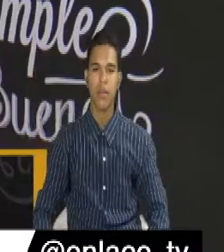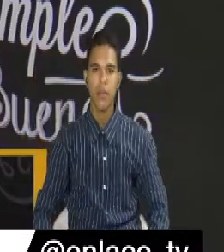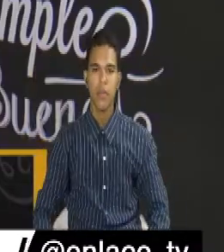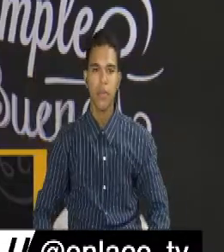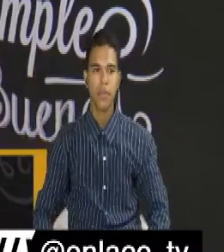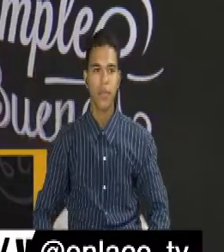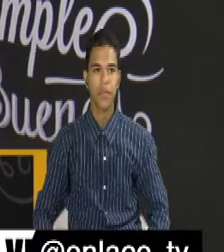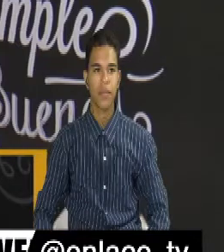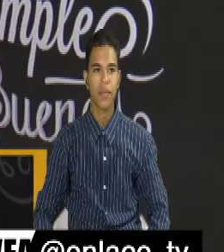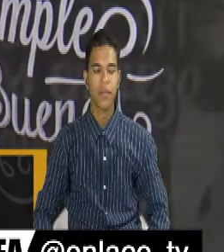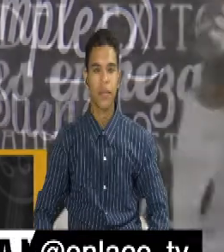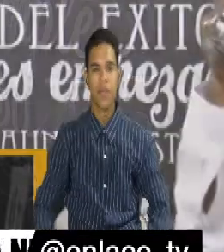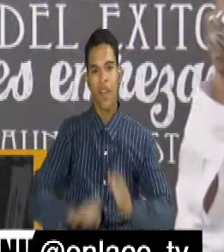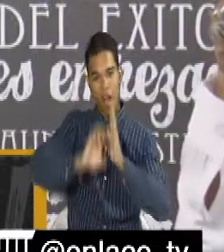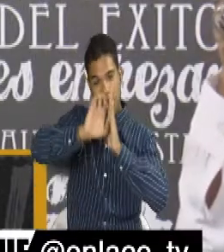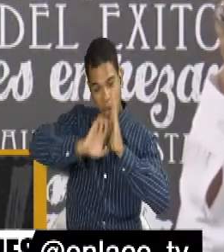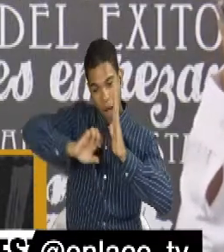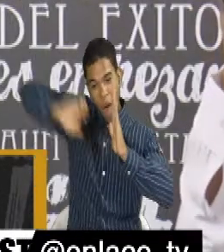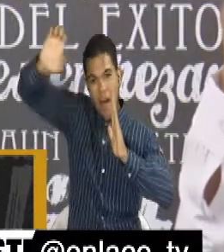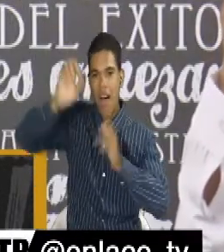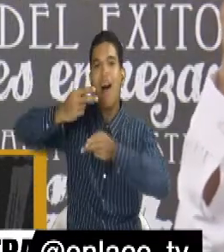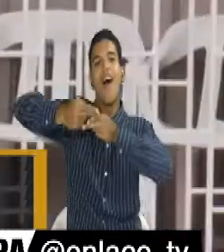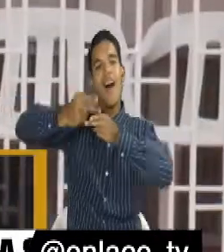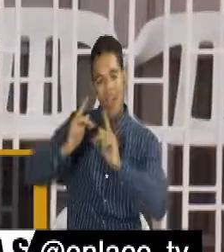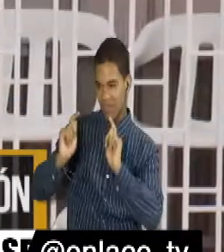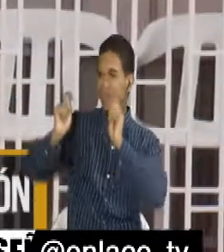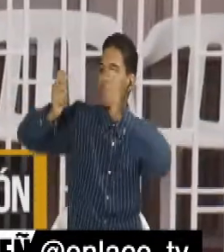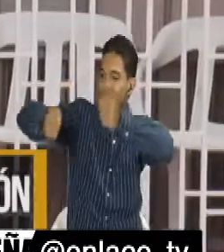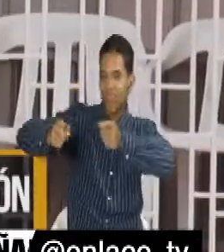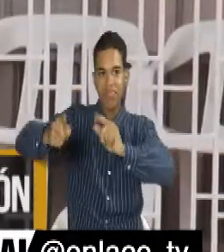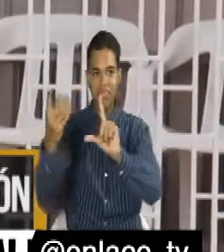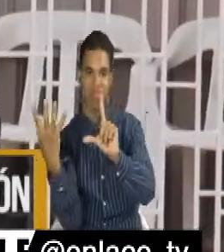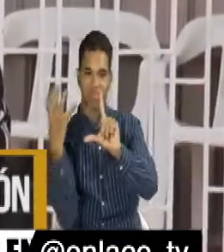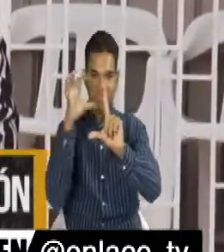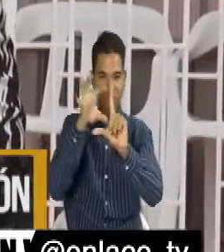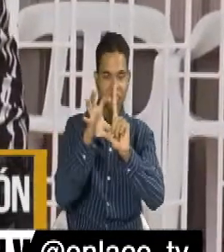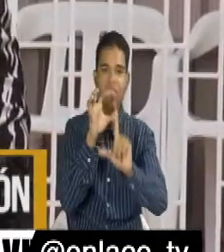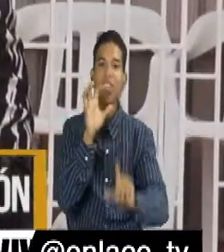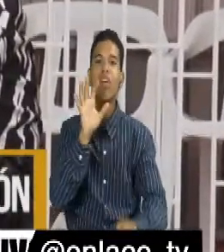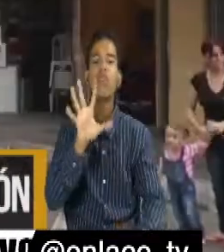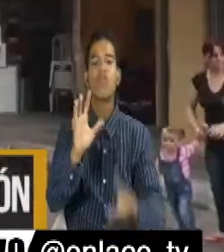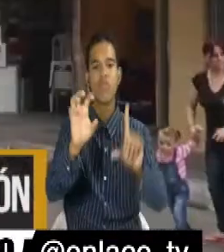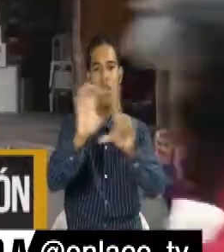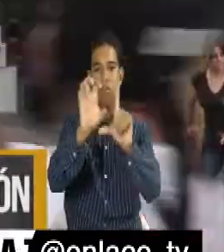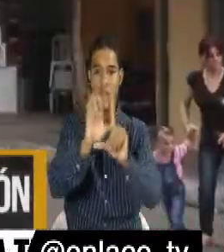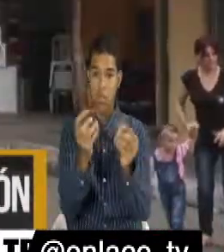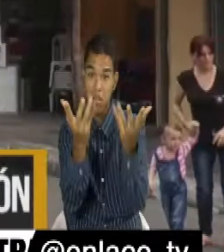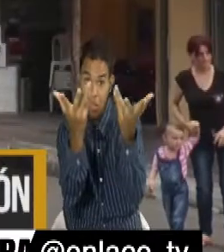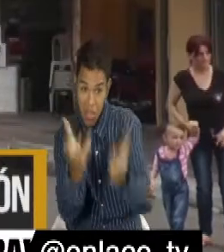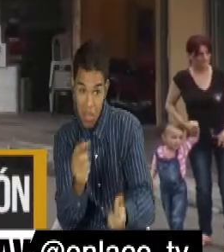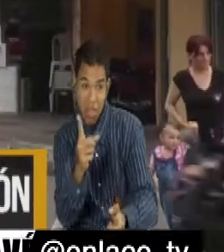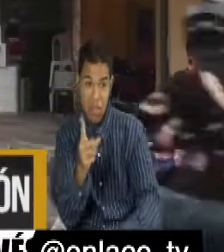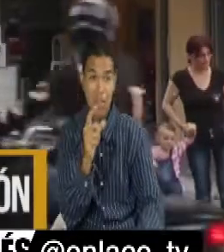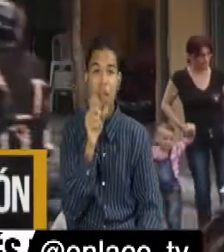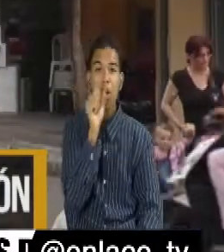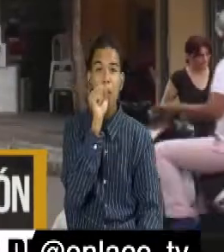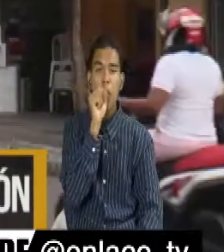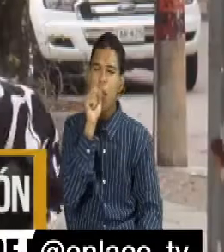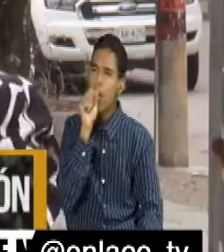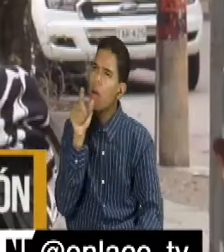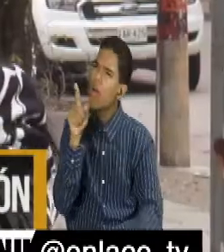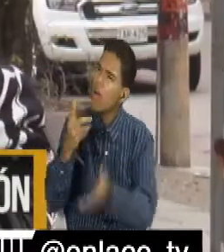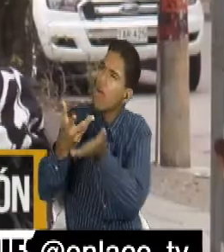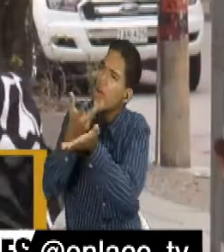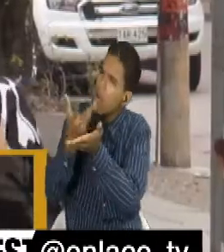Emprendedores es el nombre del nuevo programa en la parrilla de Enlace Televisión. Está dirigido a todos los barranqueños para cambiar la mentalidad de crisis que hay en la ciudad. Ese